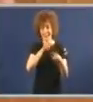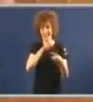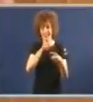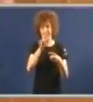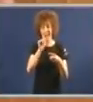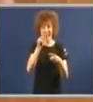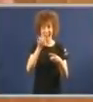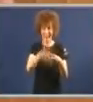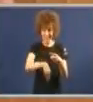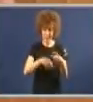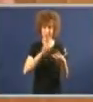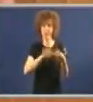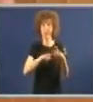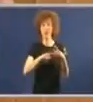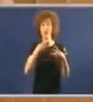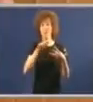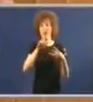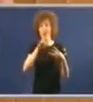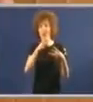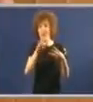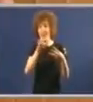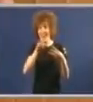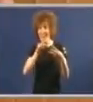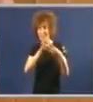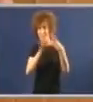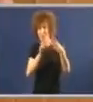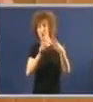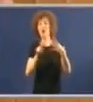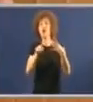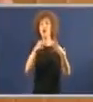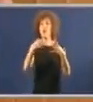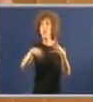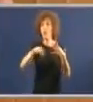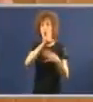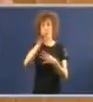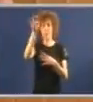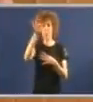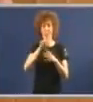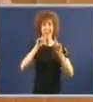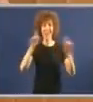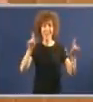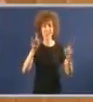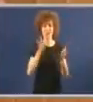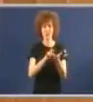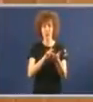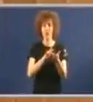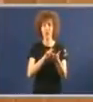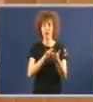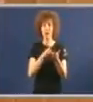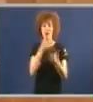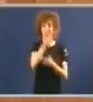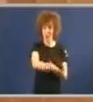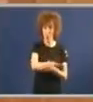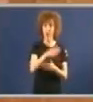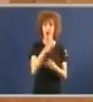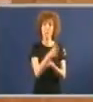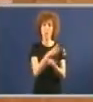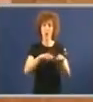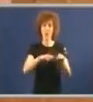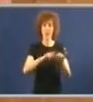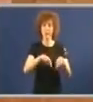son os únicos de Galiza onde o 100% das causas de violencia de xénero tramitadas foron sobreseídas. A estes xulgados